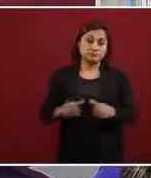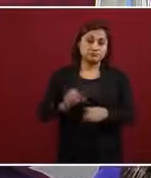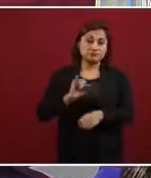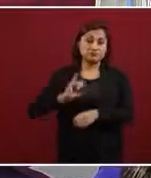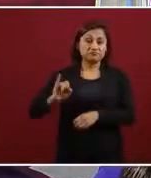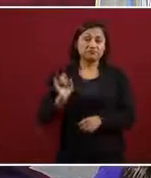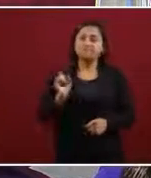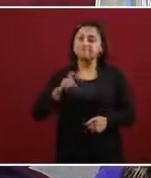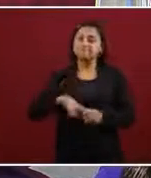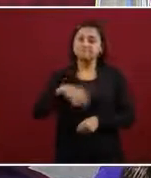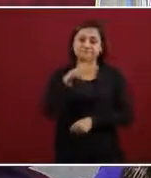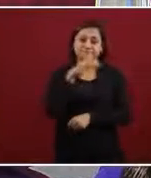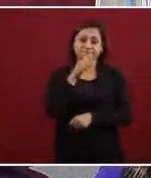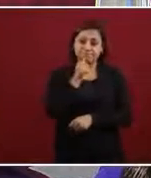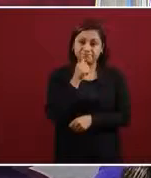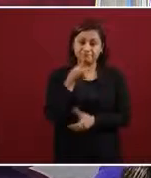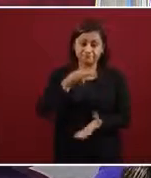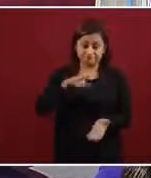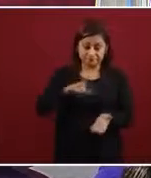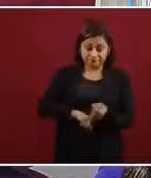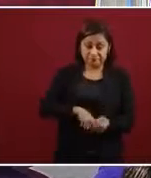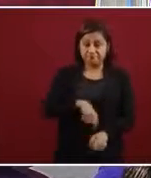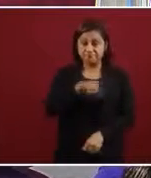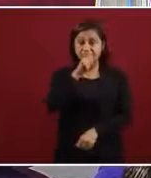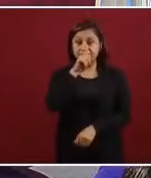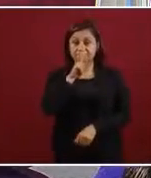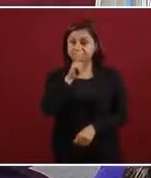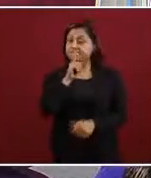El que miente no es de izquierda.